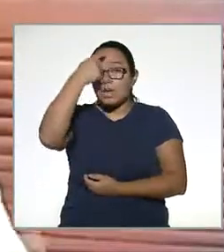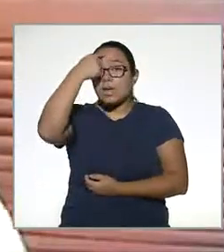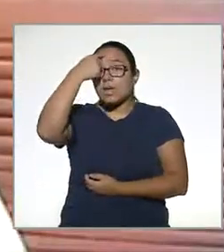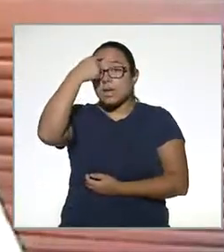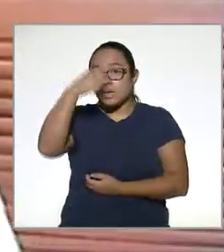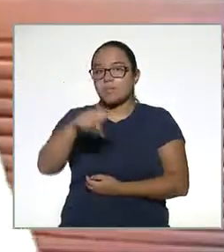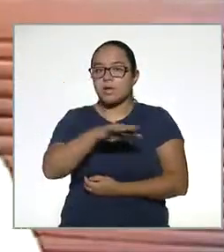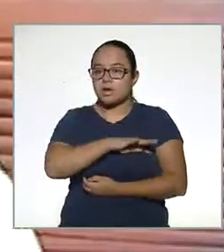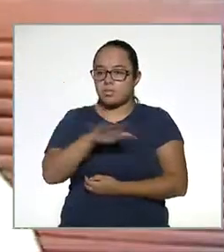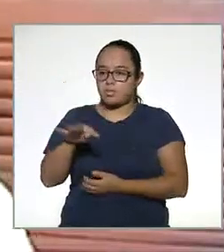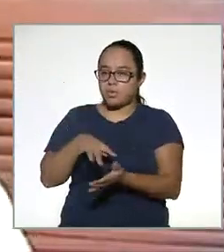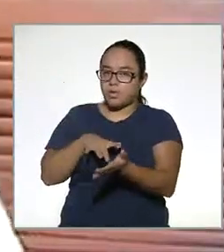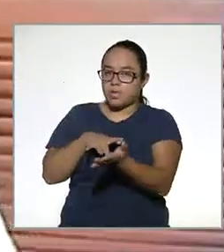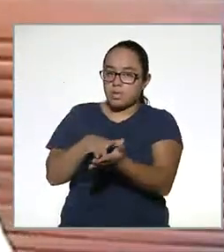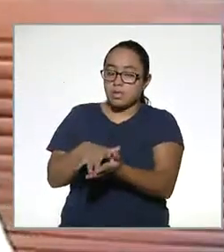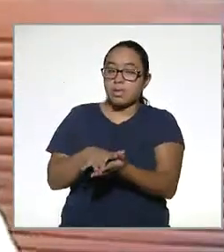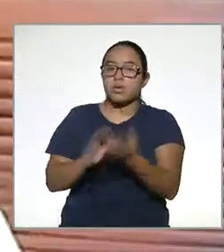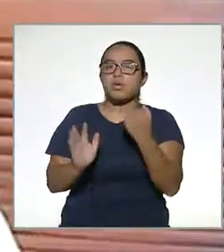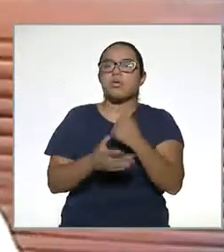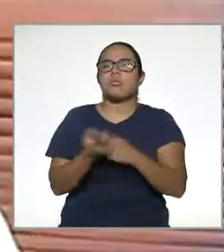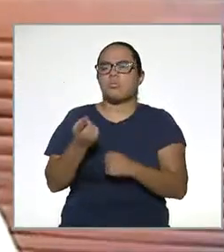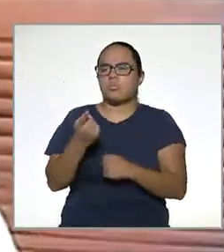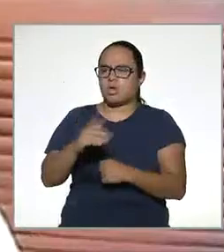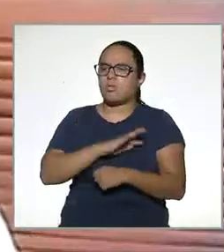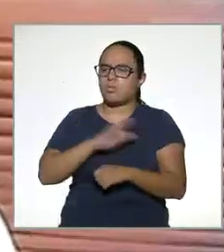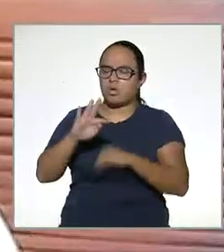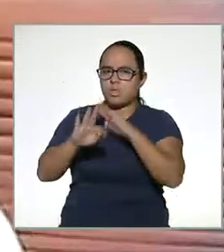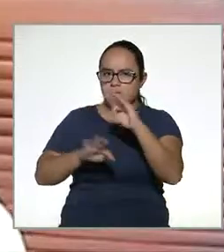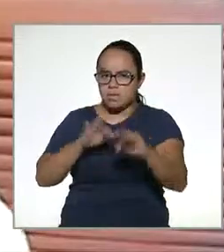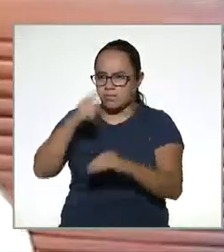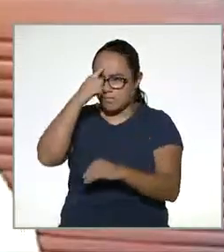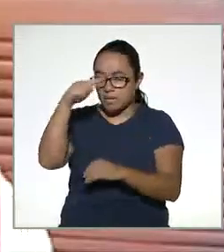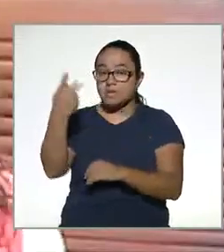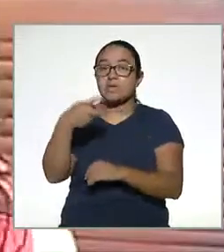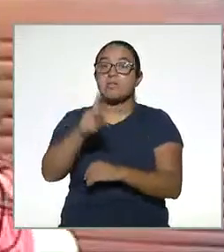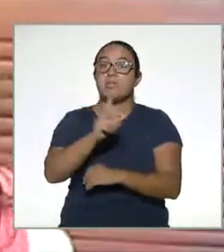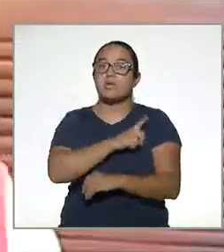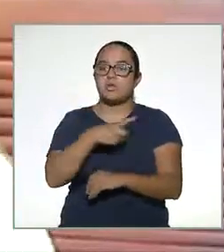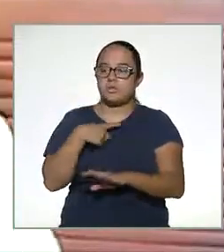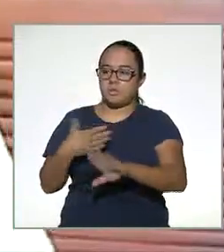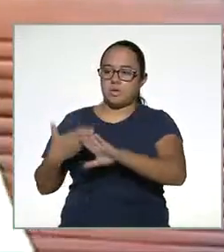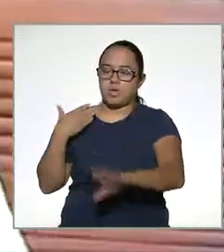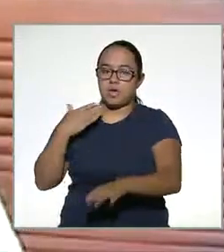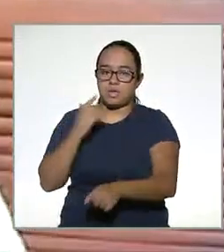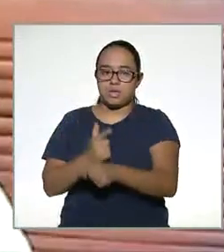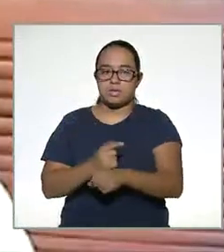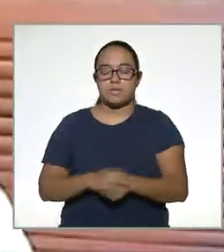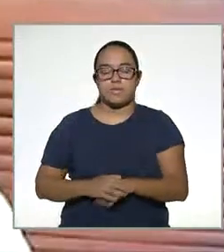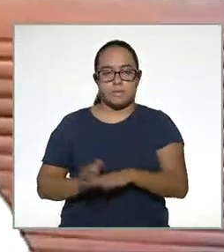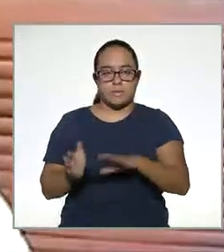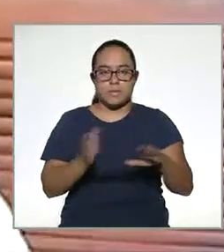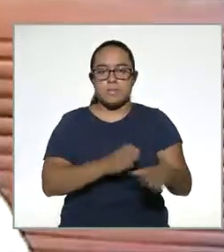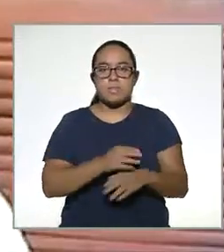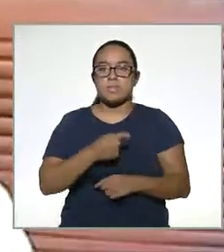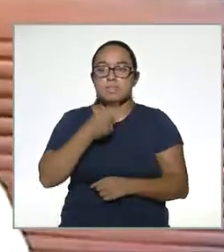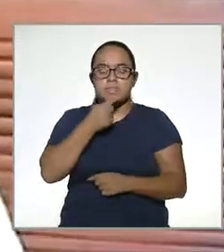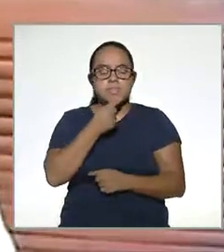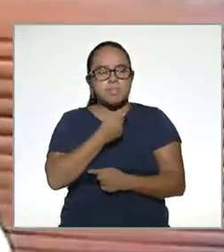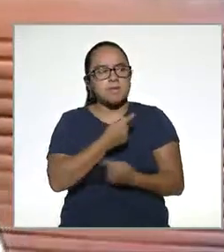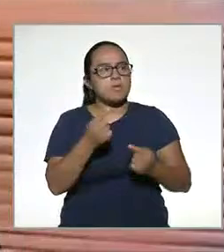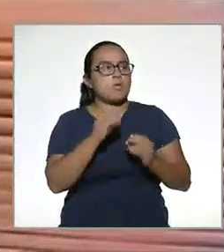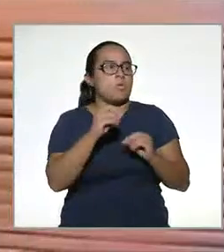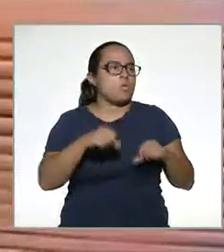poderles apoyar, porque esto es muy fácil de tratar si lo detectamos aquí. Por otro lado, el ser un niño introvertido, un